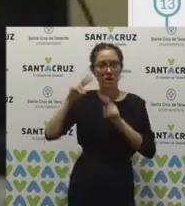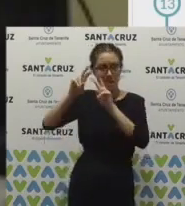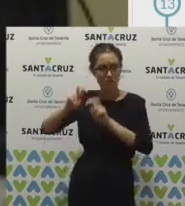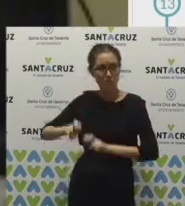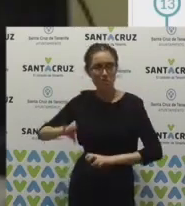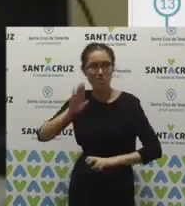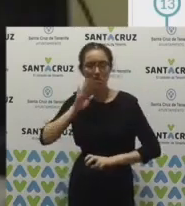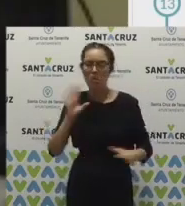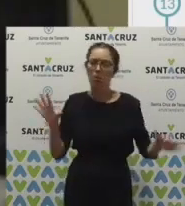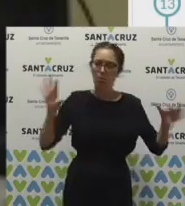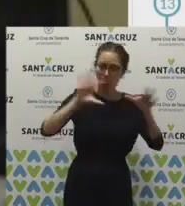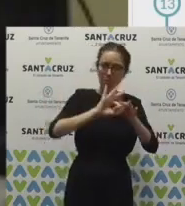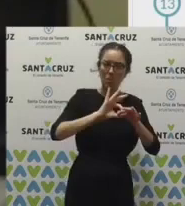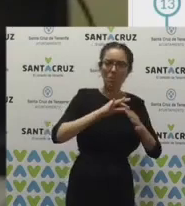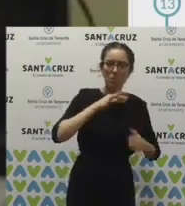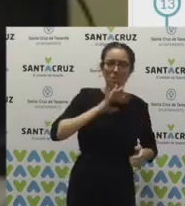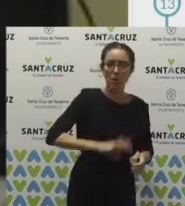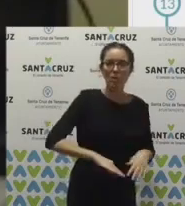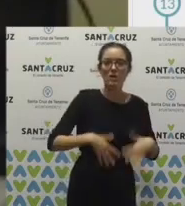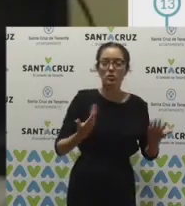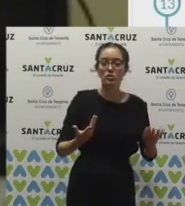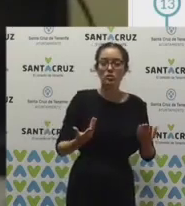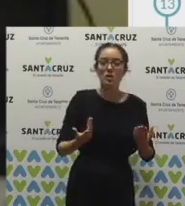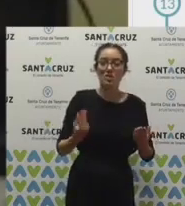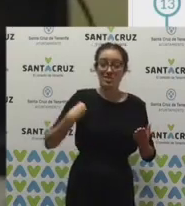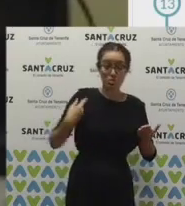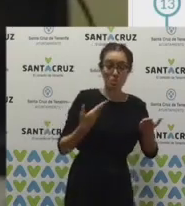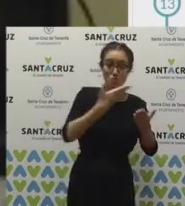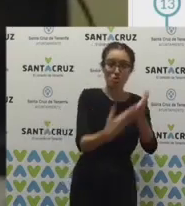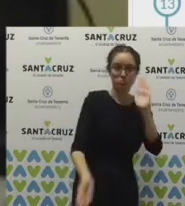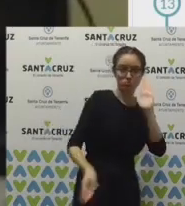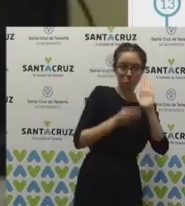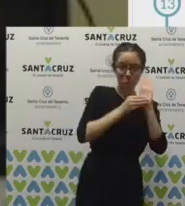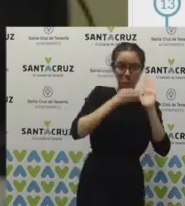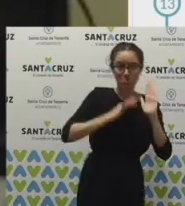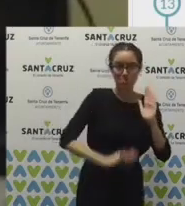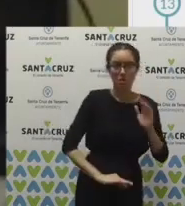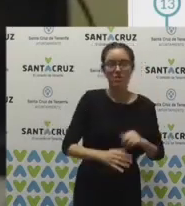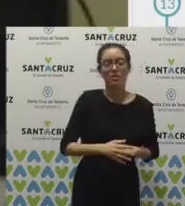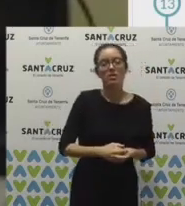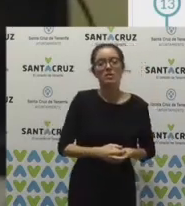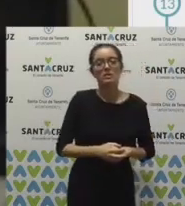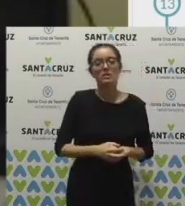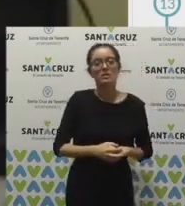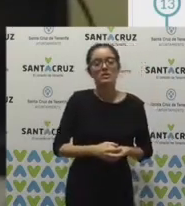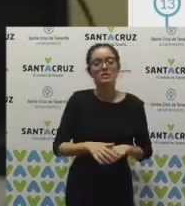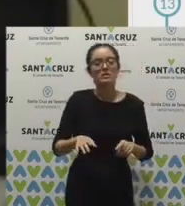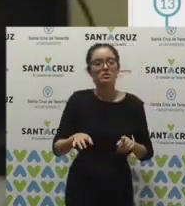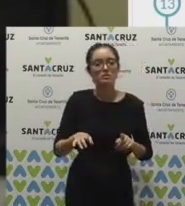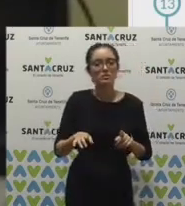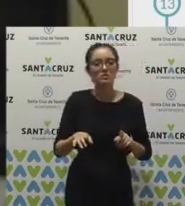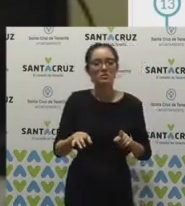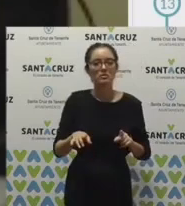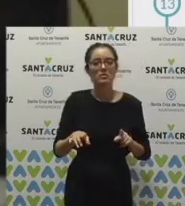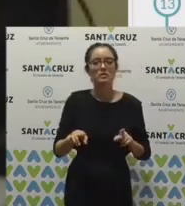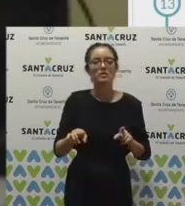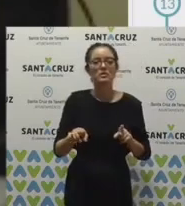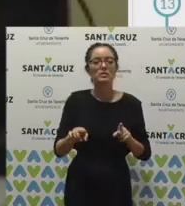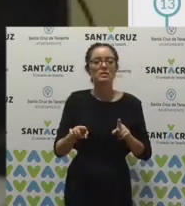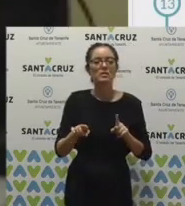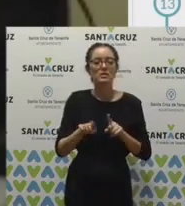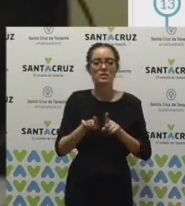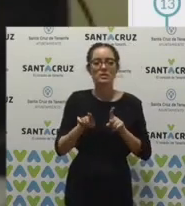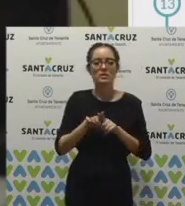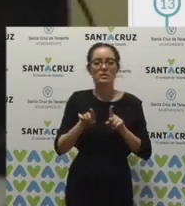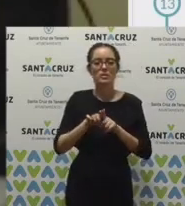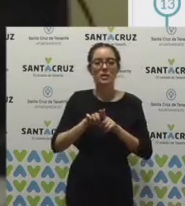por tanto puede recogerse en los contenidos del mismo cuando proceda se procede a la licitación que ésta estará en